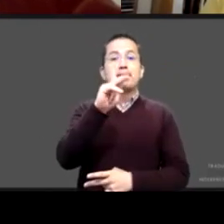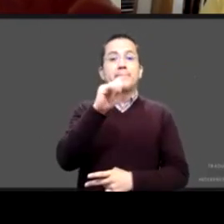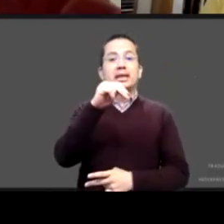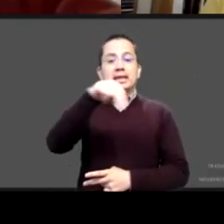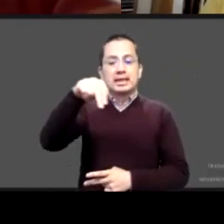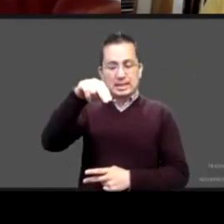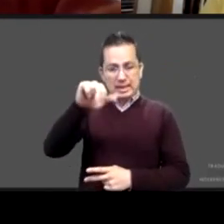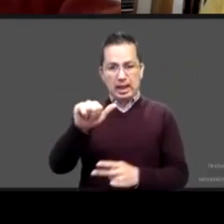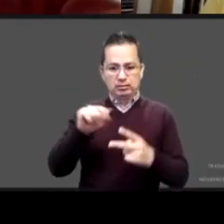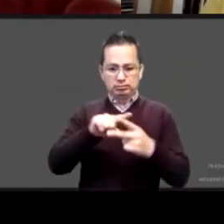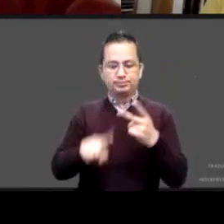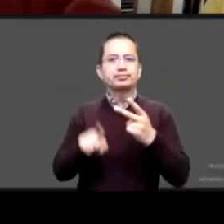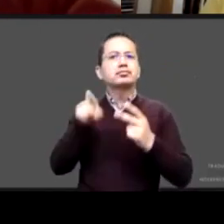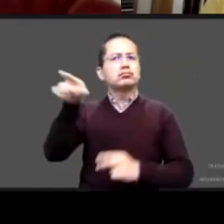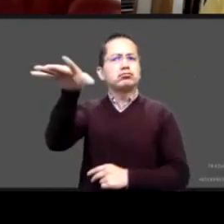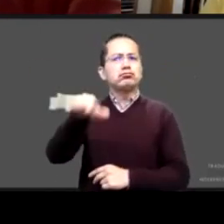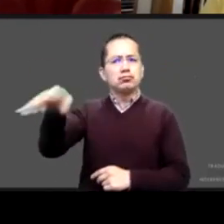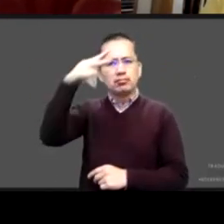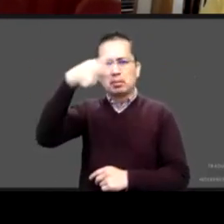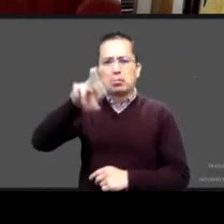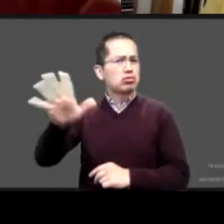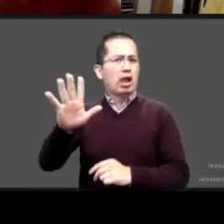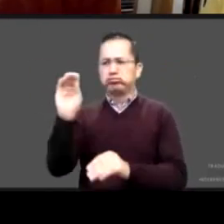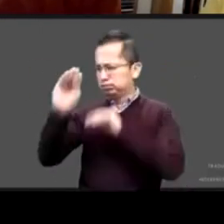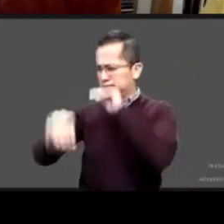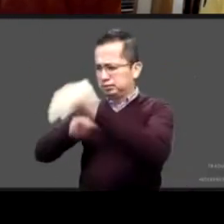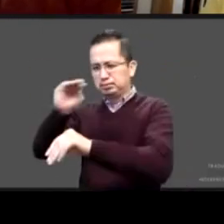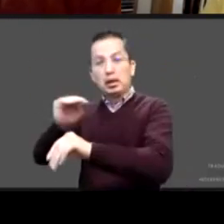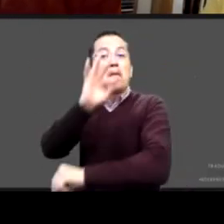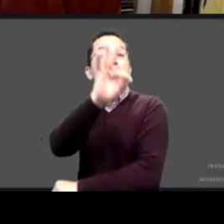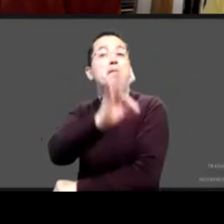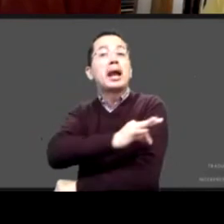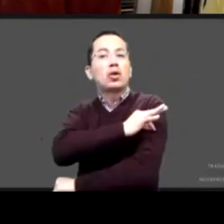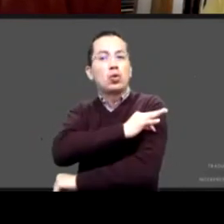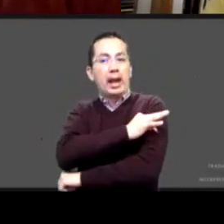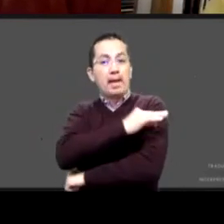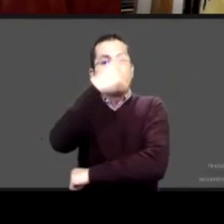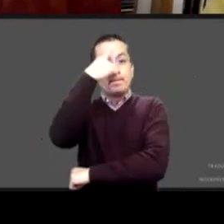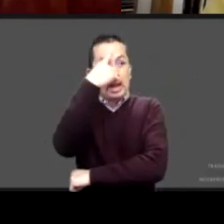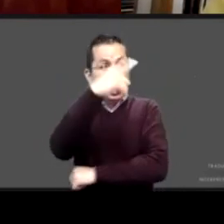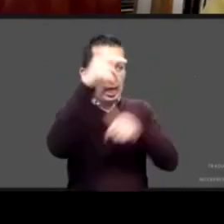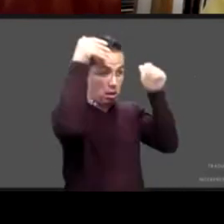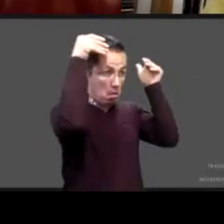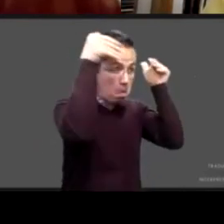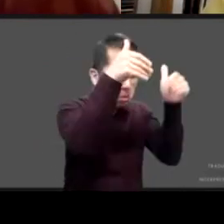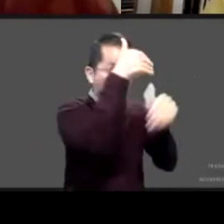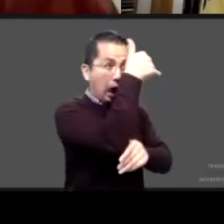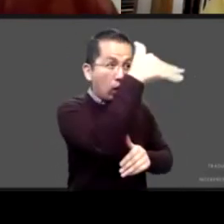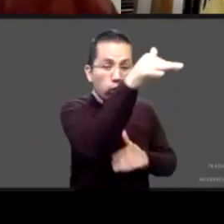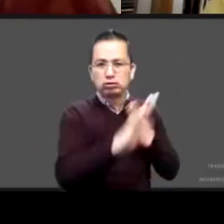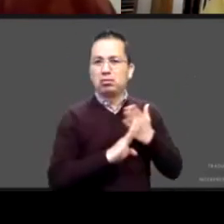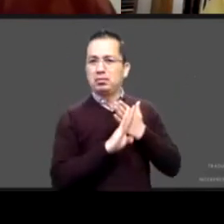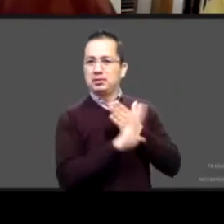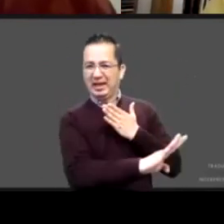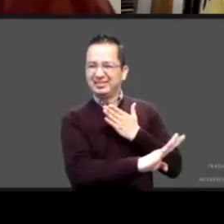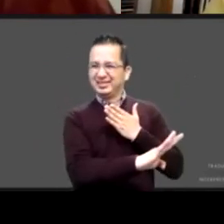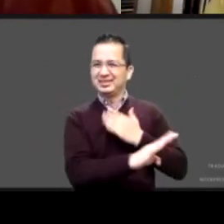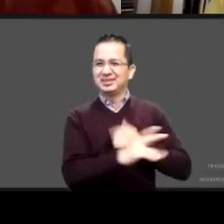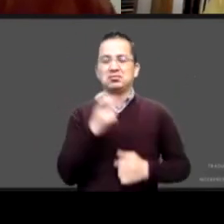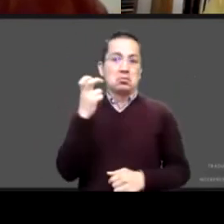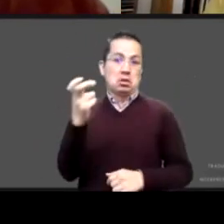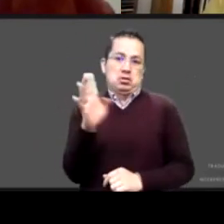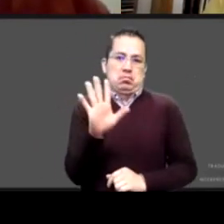vacuna y el primer tratamiento contra el adultocentrismo. Una experiencia de participación